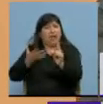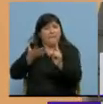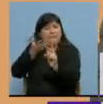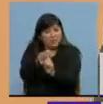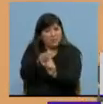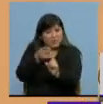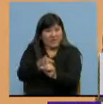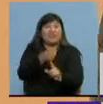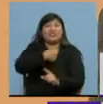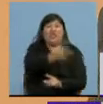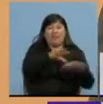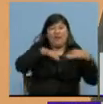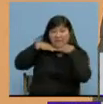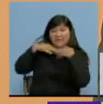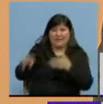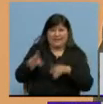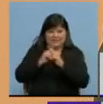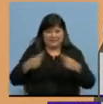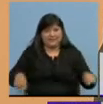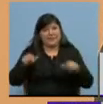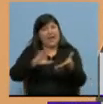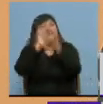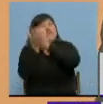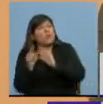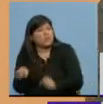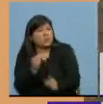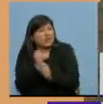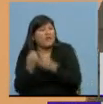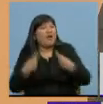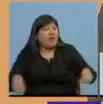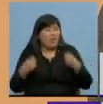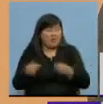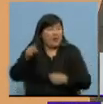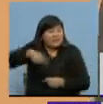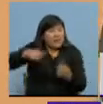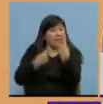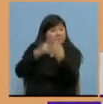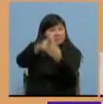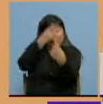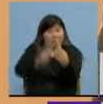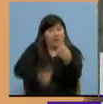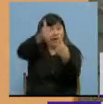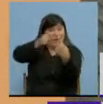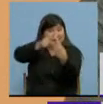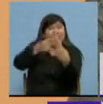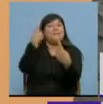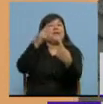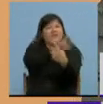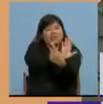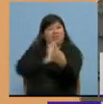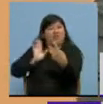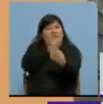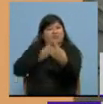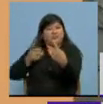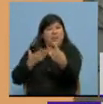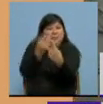ver en vivo esta tarde, de la forma que trabaja, ¿no? Y yo siempre digo que el éxito de ellos depende del éxito mío. Claro. Y